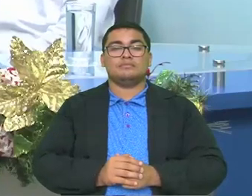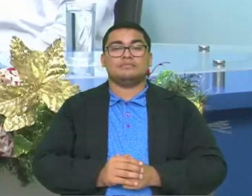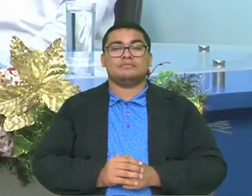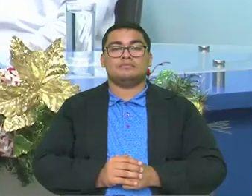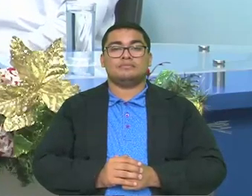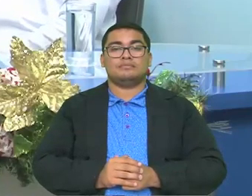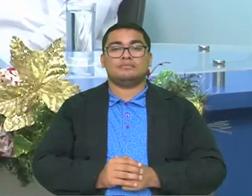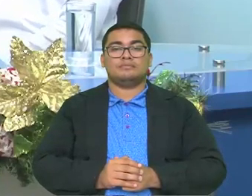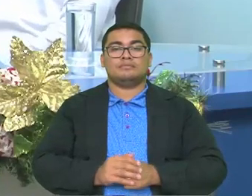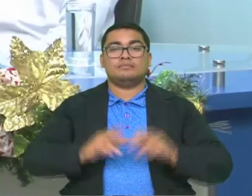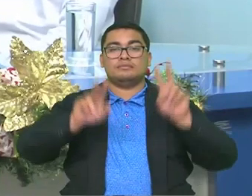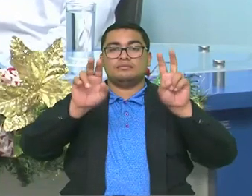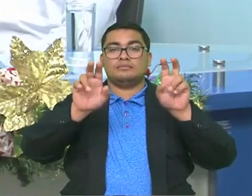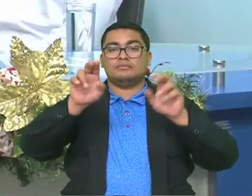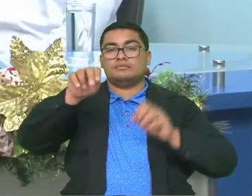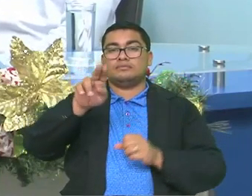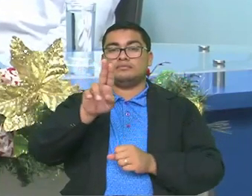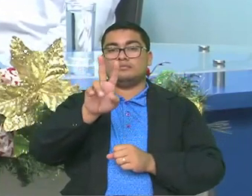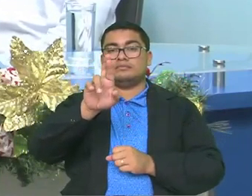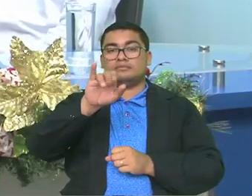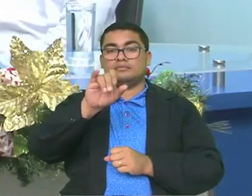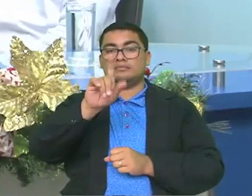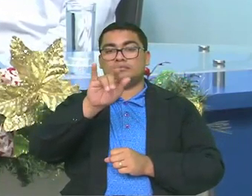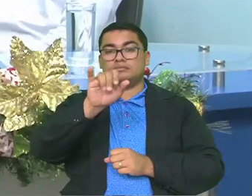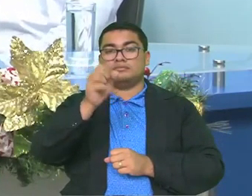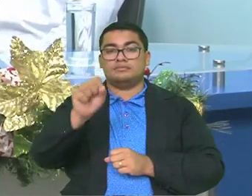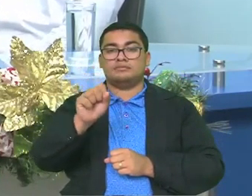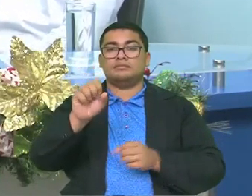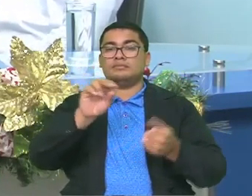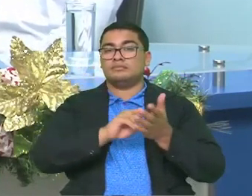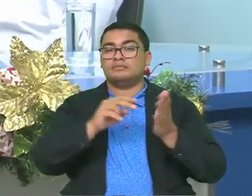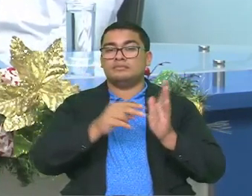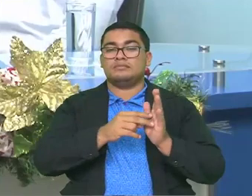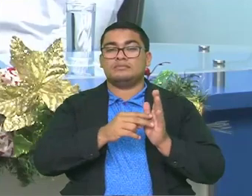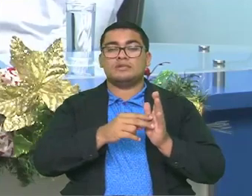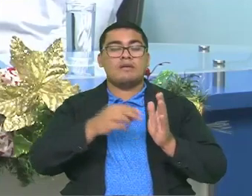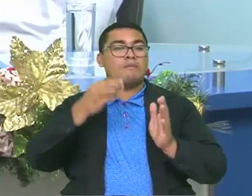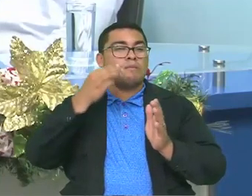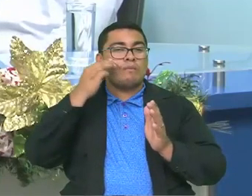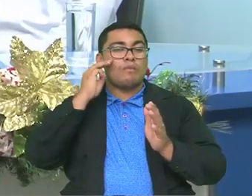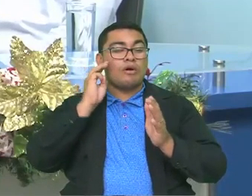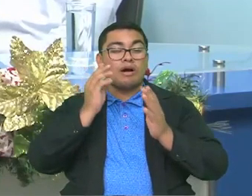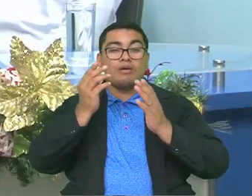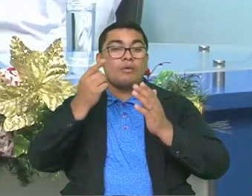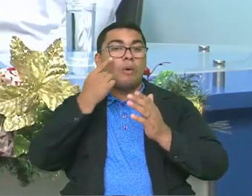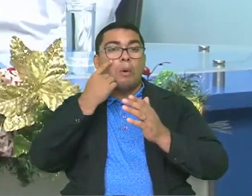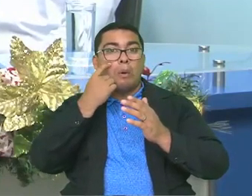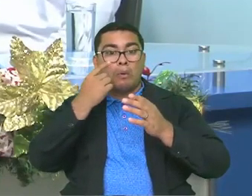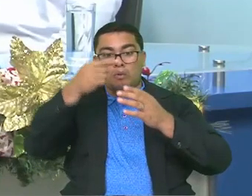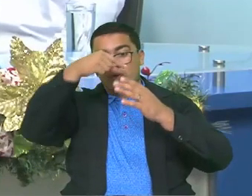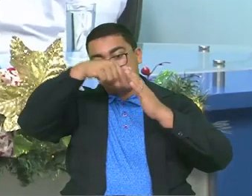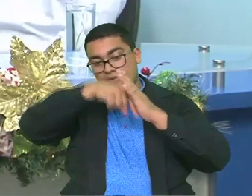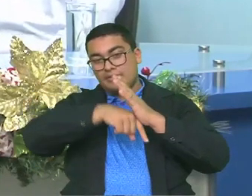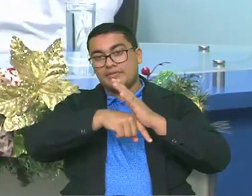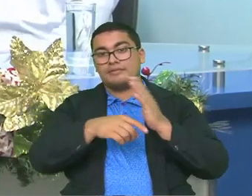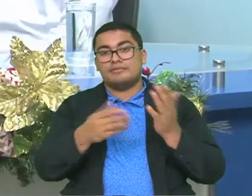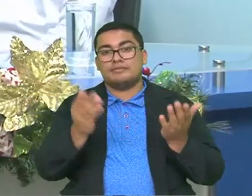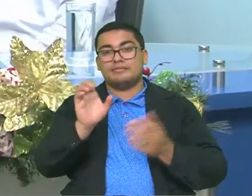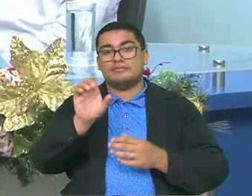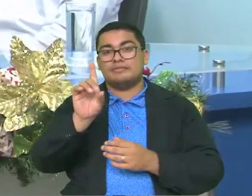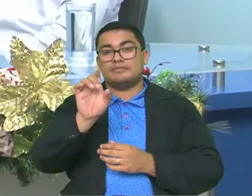inflamación que daña el nervio óptico. Como cuando hablamos de inflamación o hinchazón, ¿de qué estamos hablando? ¿Qué es lo que se